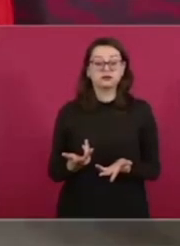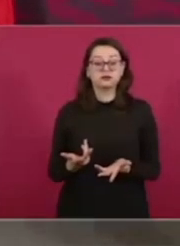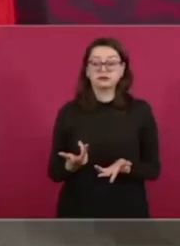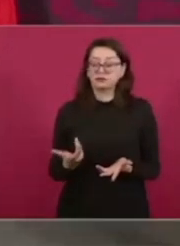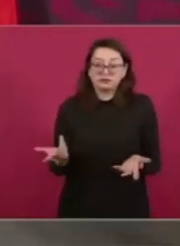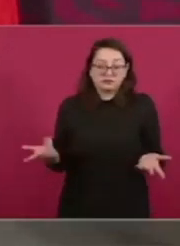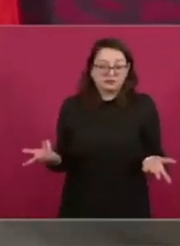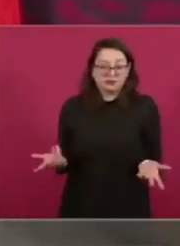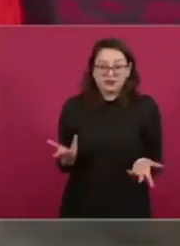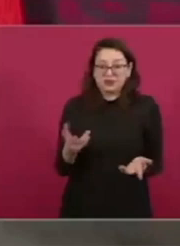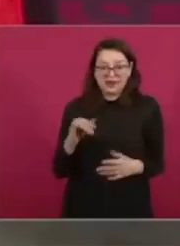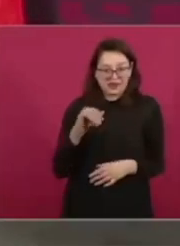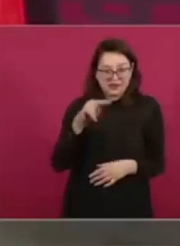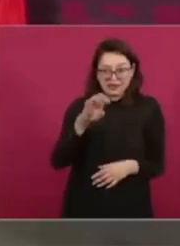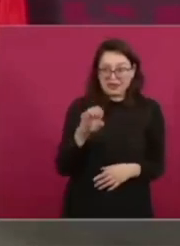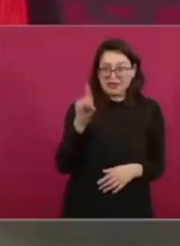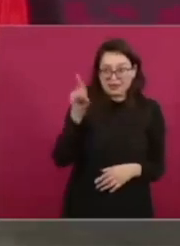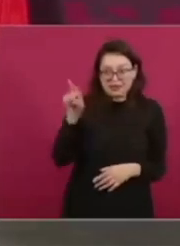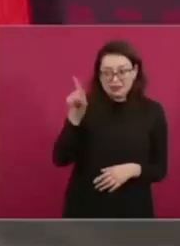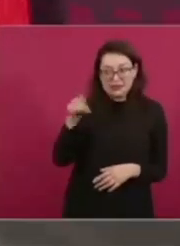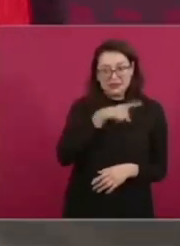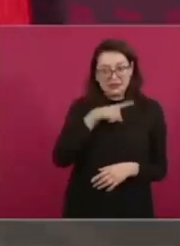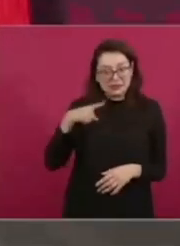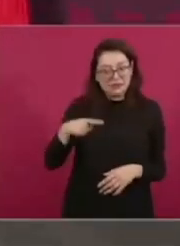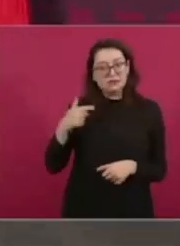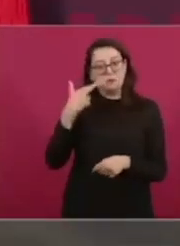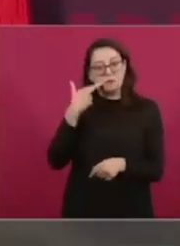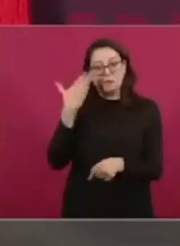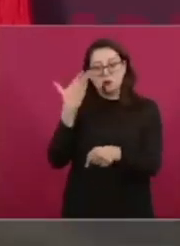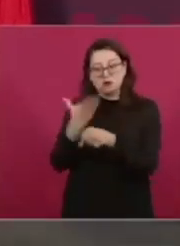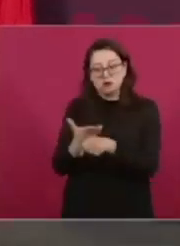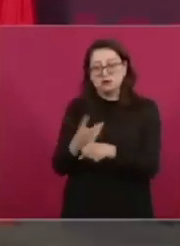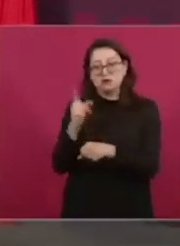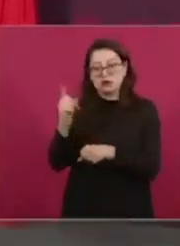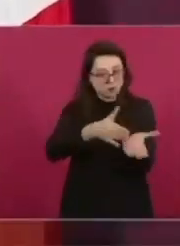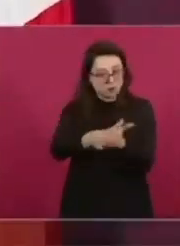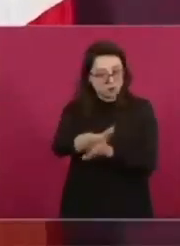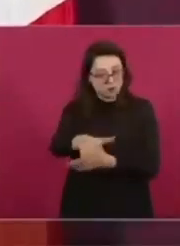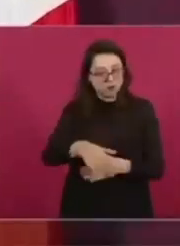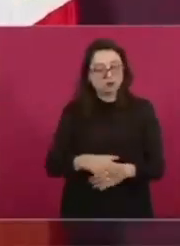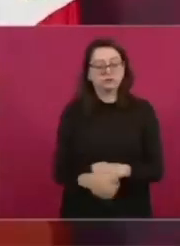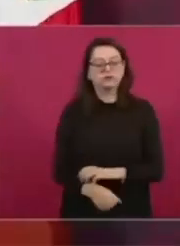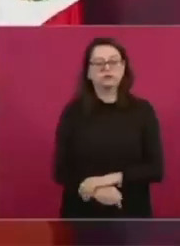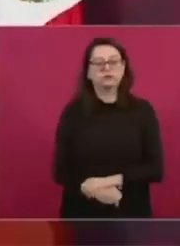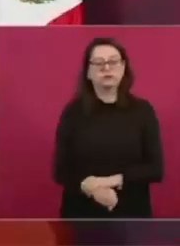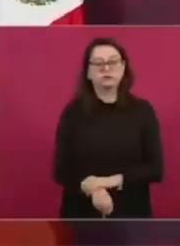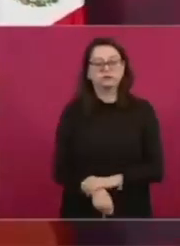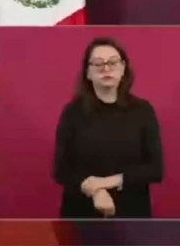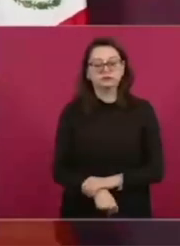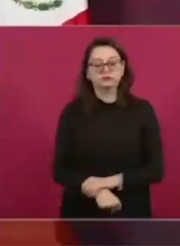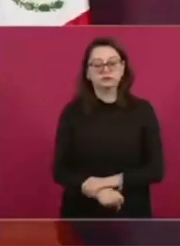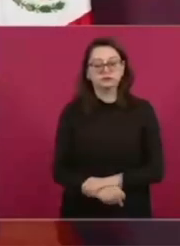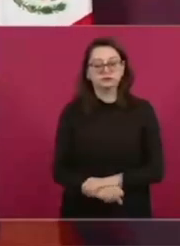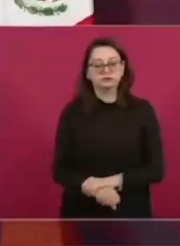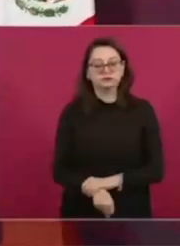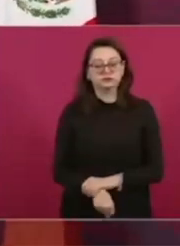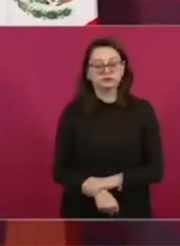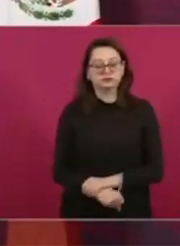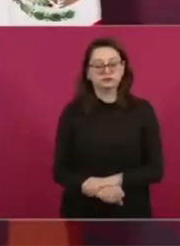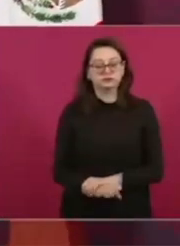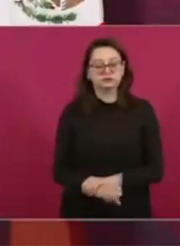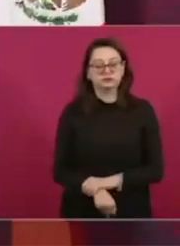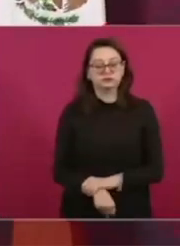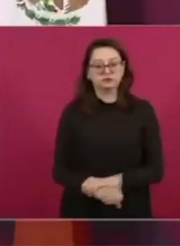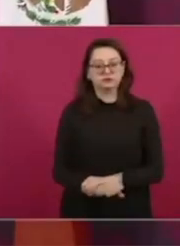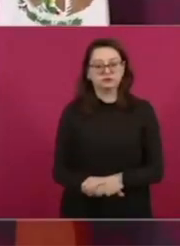son los que elaboran boletas, e históricamente en la